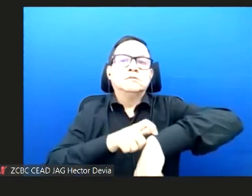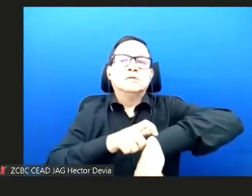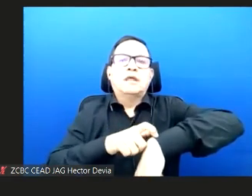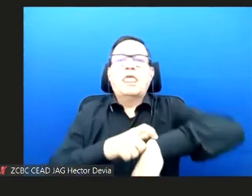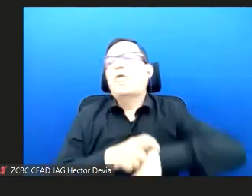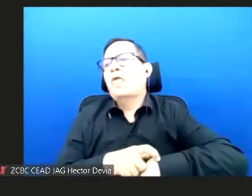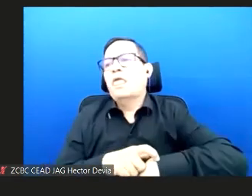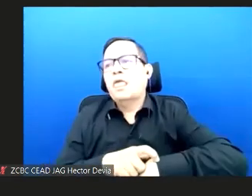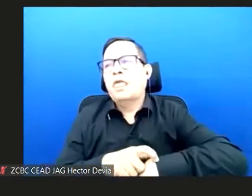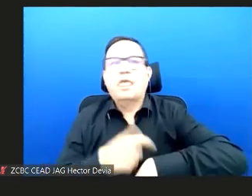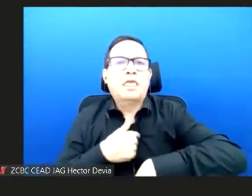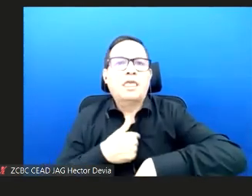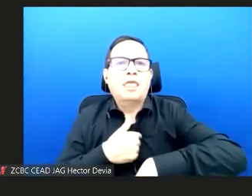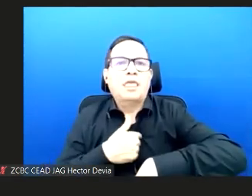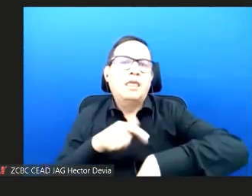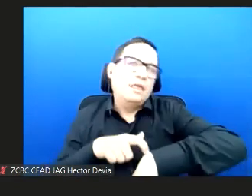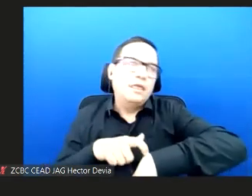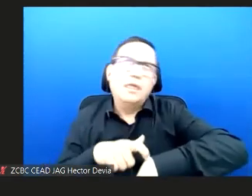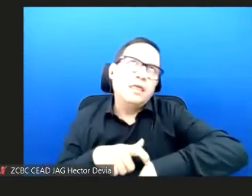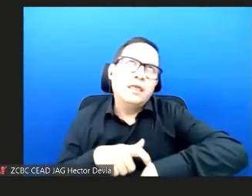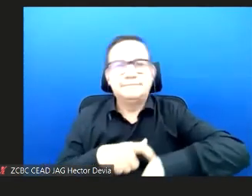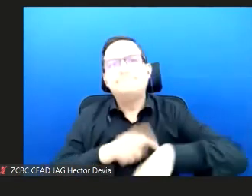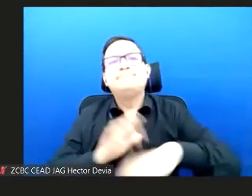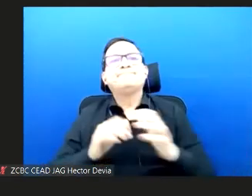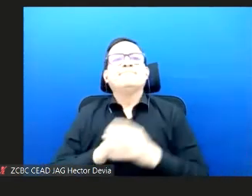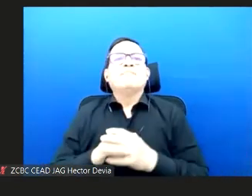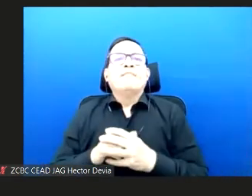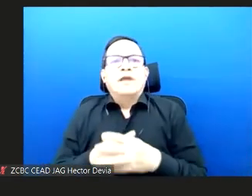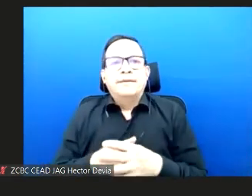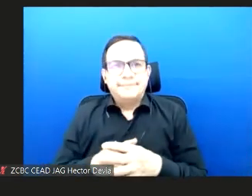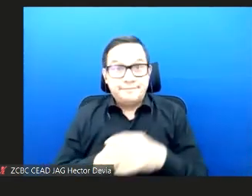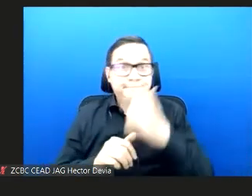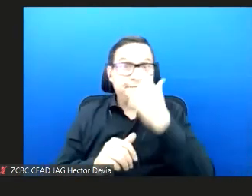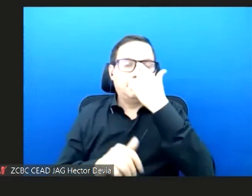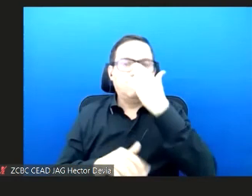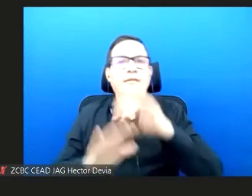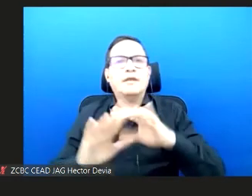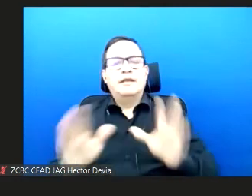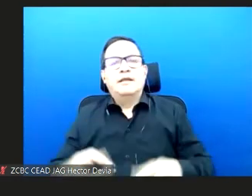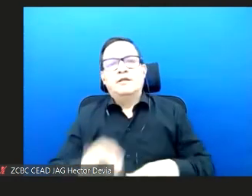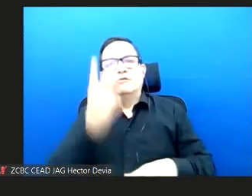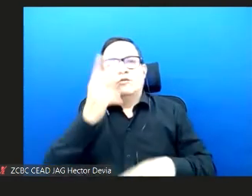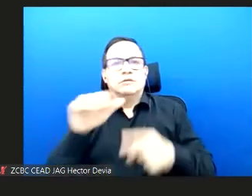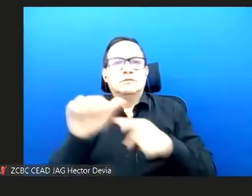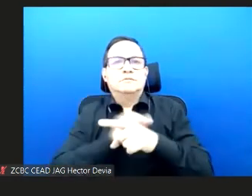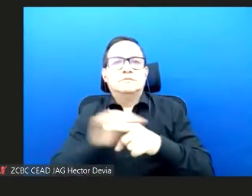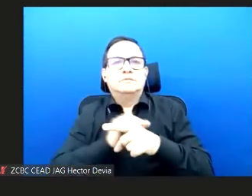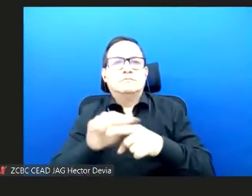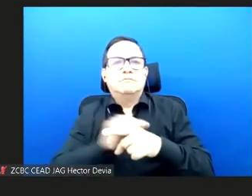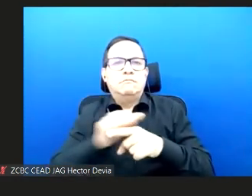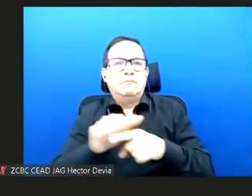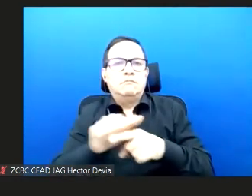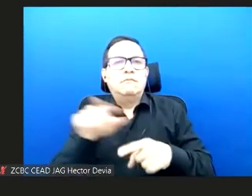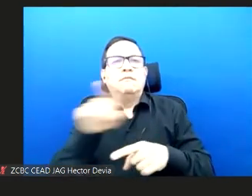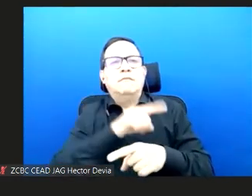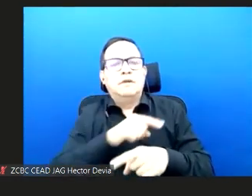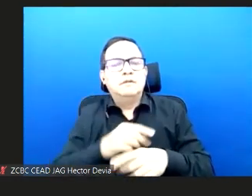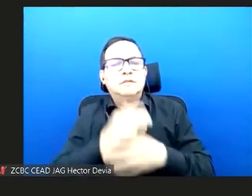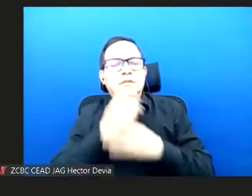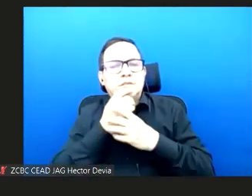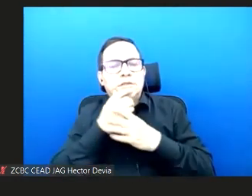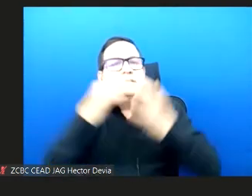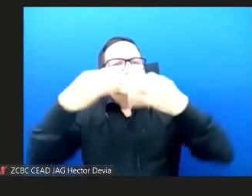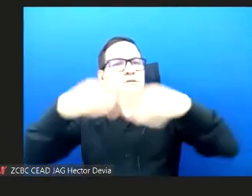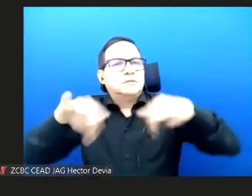Listo. Entonces, ¿cuál es la idea? Bueno, tenemos 2 ejercicios que vamos a hacer para practicar. Los 2 ejercicios son muy sencillos.